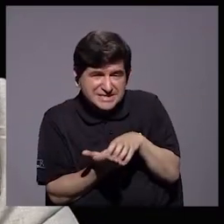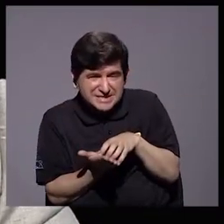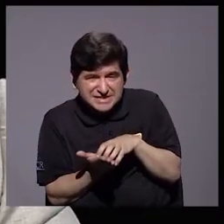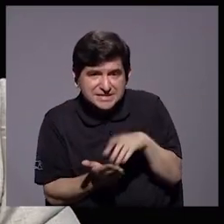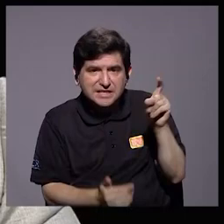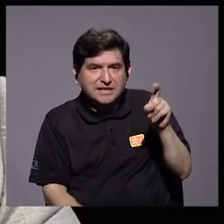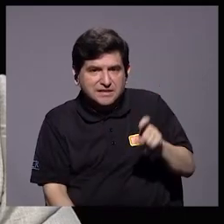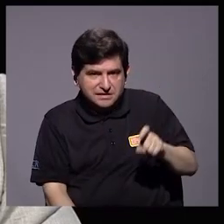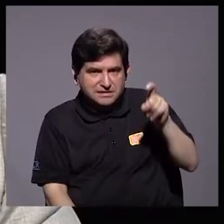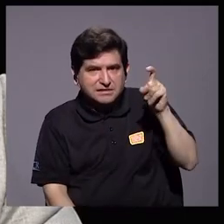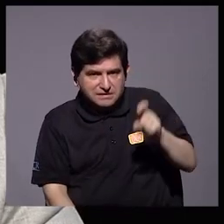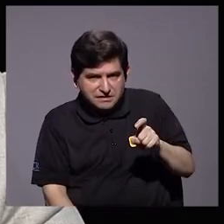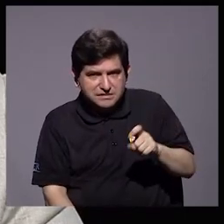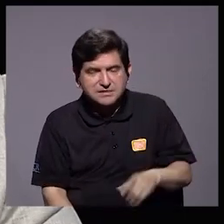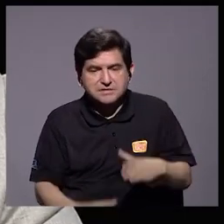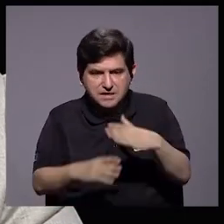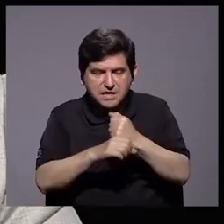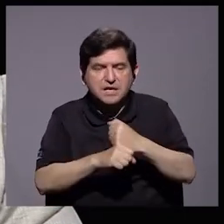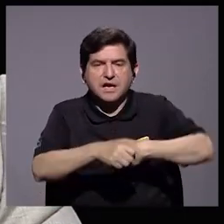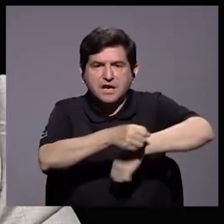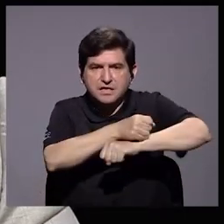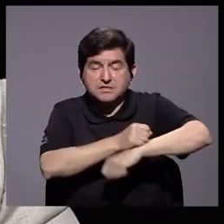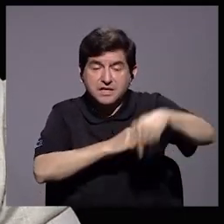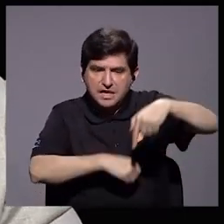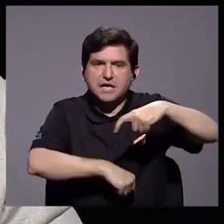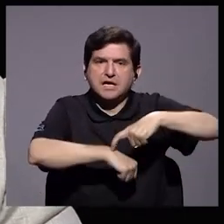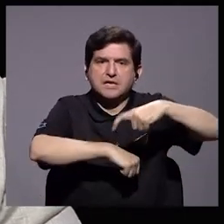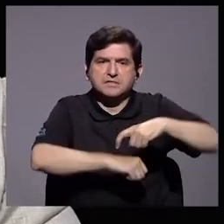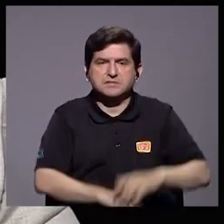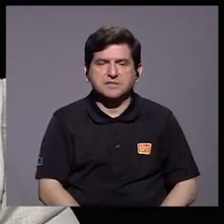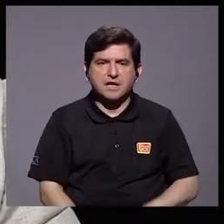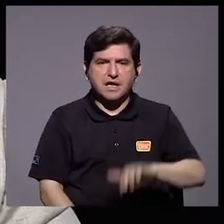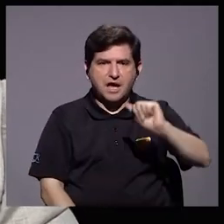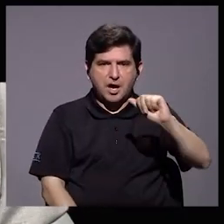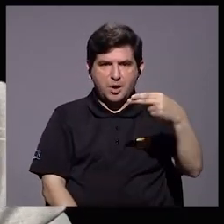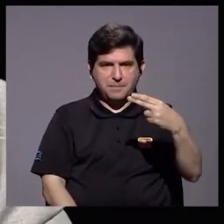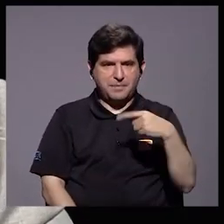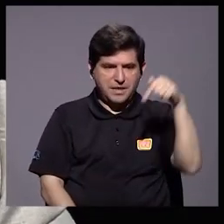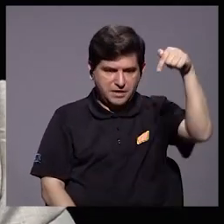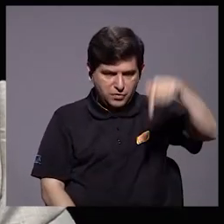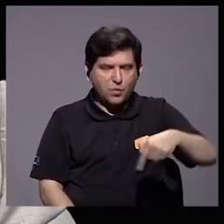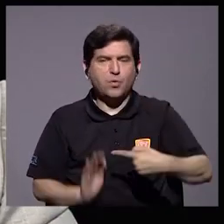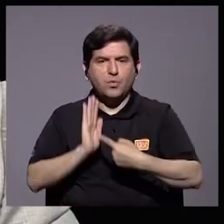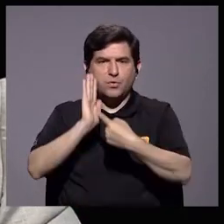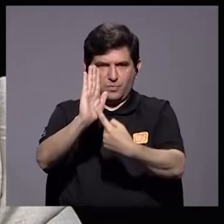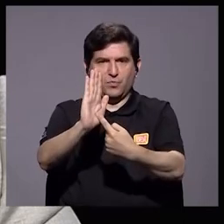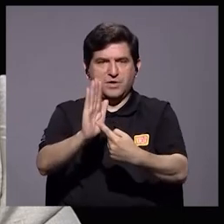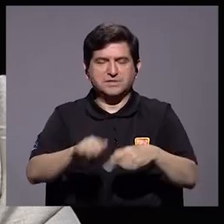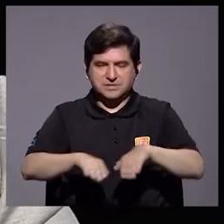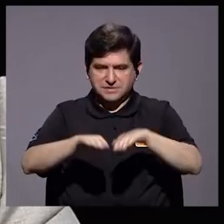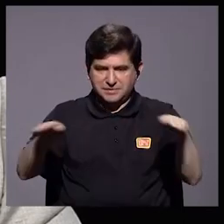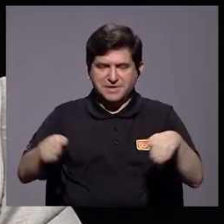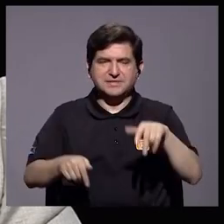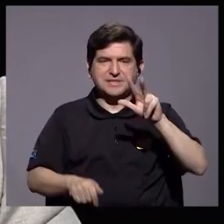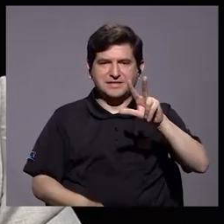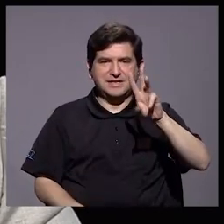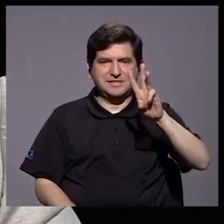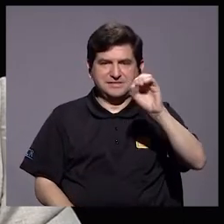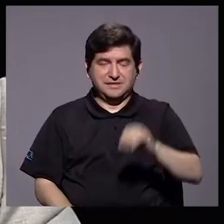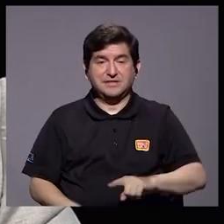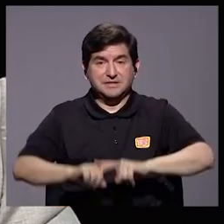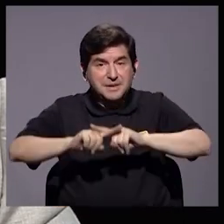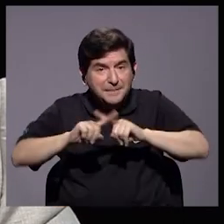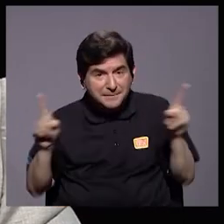que se hagan en el fútbol hoy en día que don amado pone hoy en esta mesa de 360 pero que